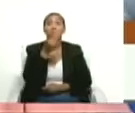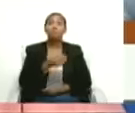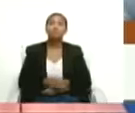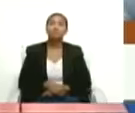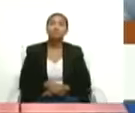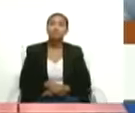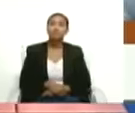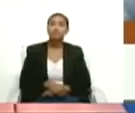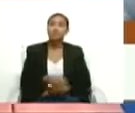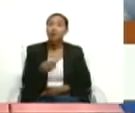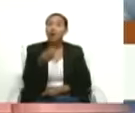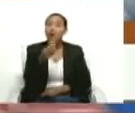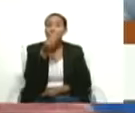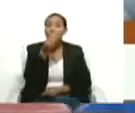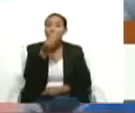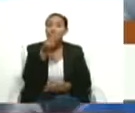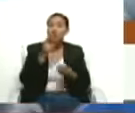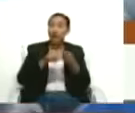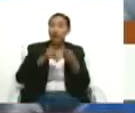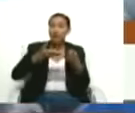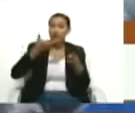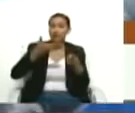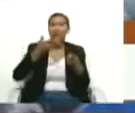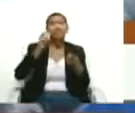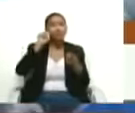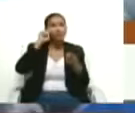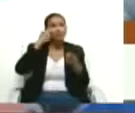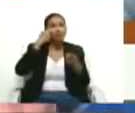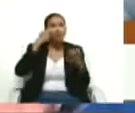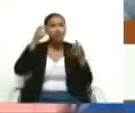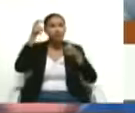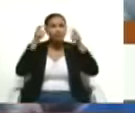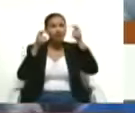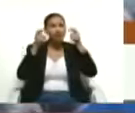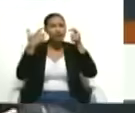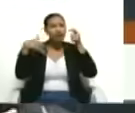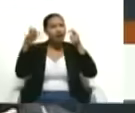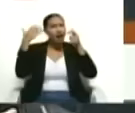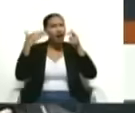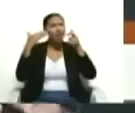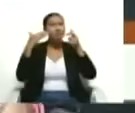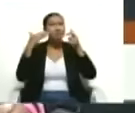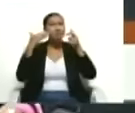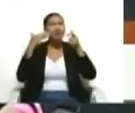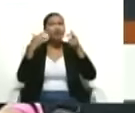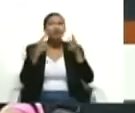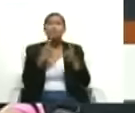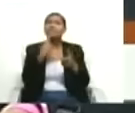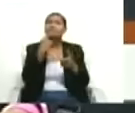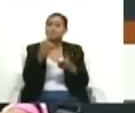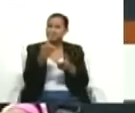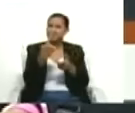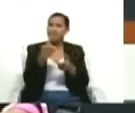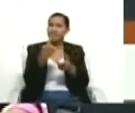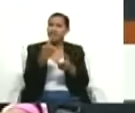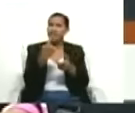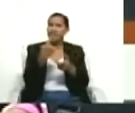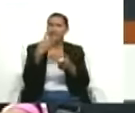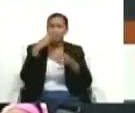Es esencial. Chávez nos hablaba no solamente de la soberanía alimentaria, sino también de la